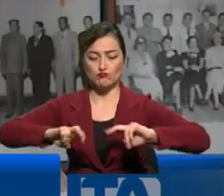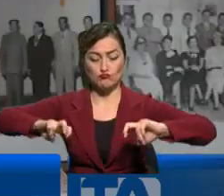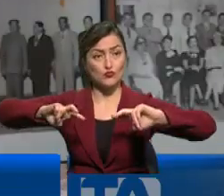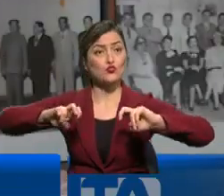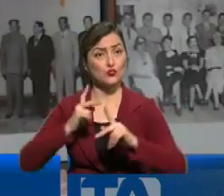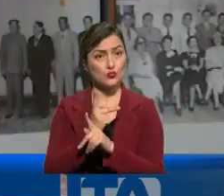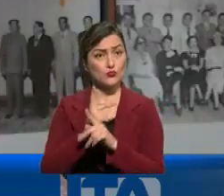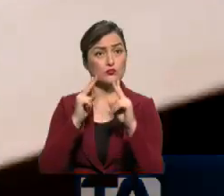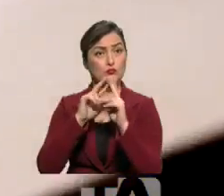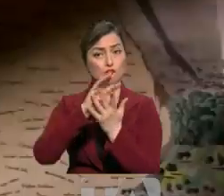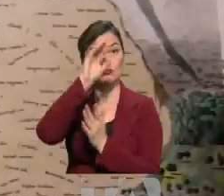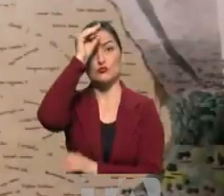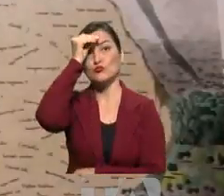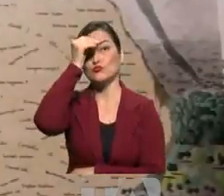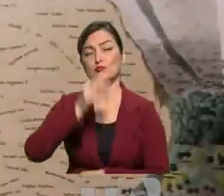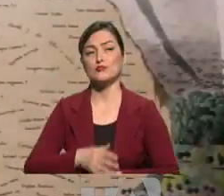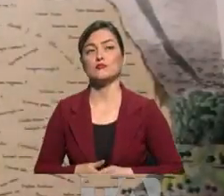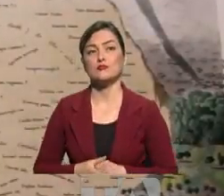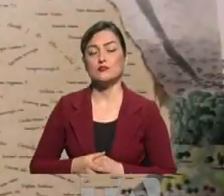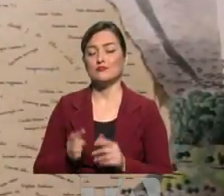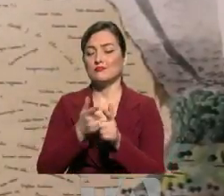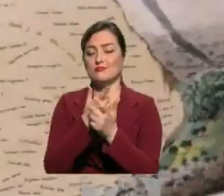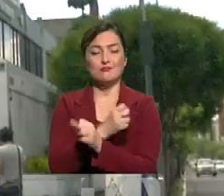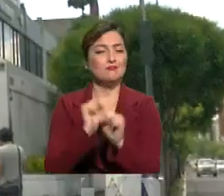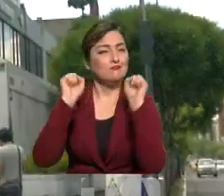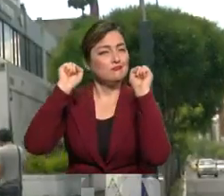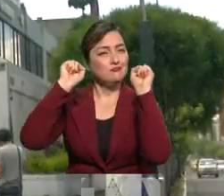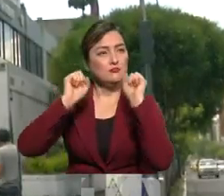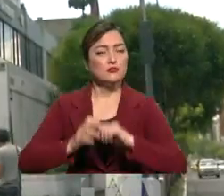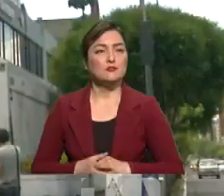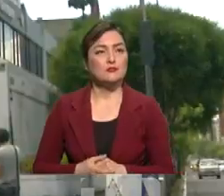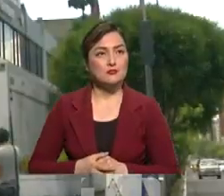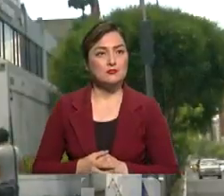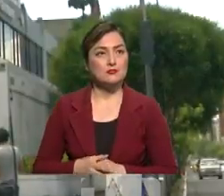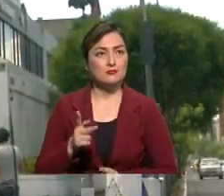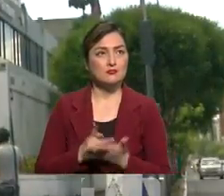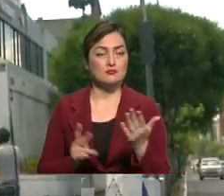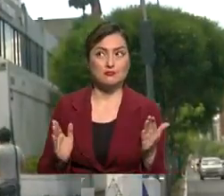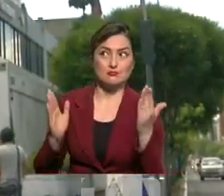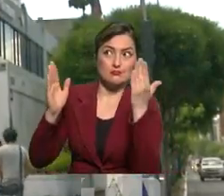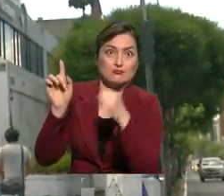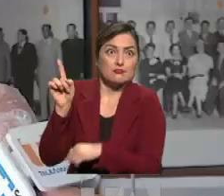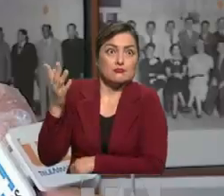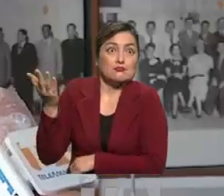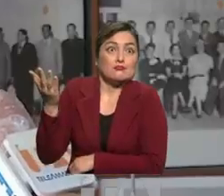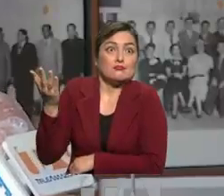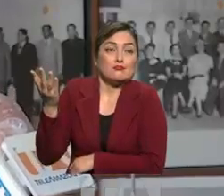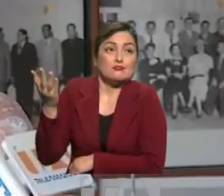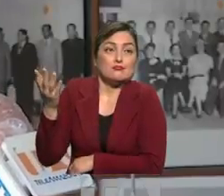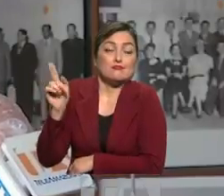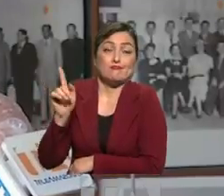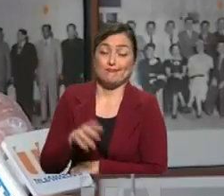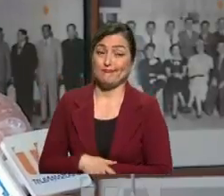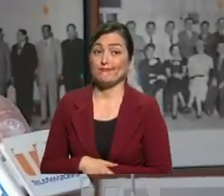investigación y produciendo conocimiento. Entonces urge salvar las obras, pero ¿qué pasará con el condenado Aranjuez? Sí